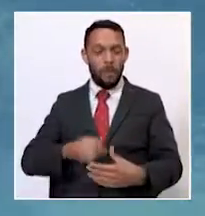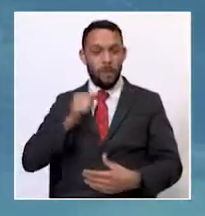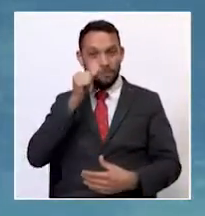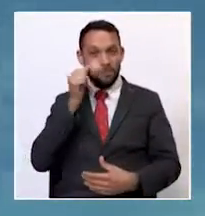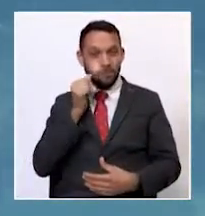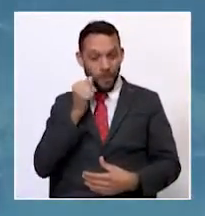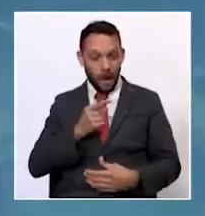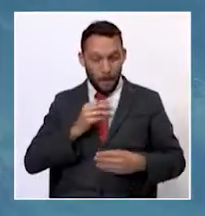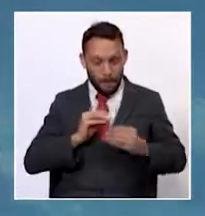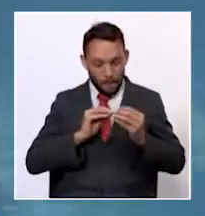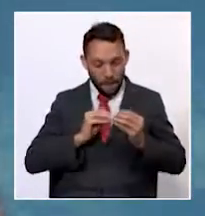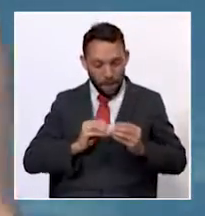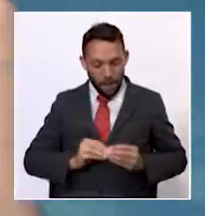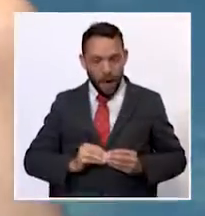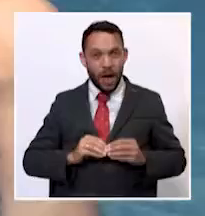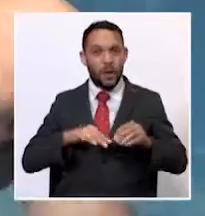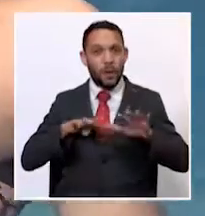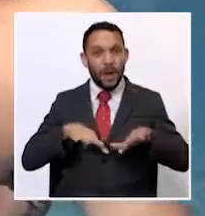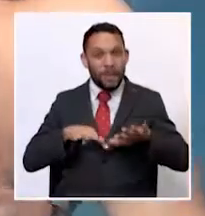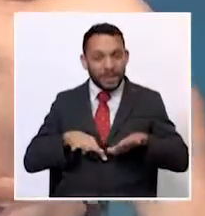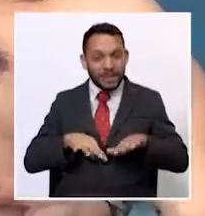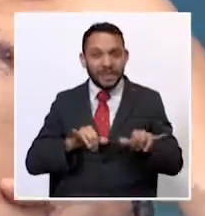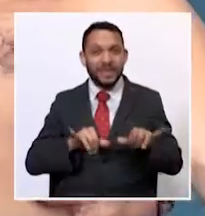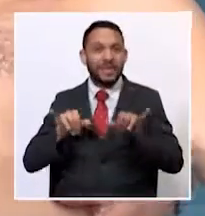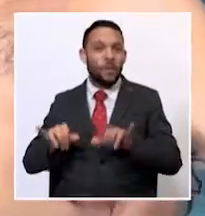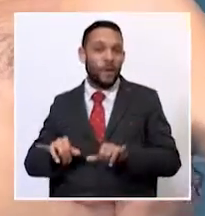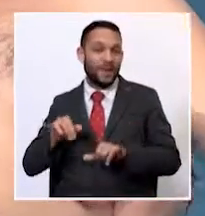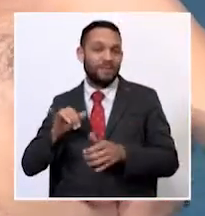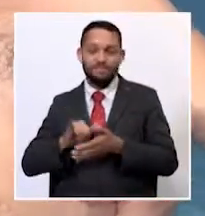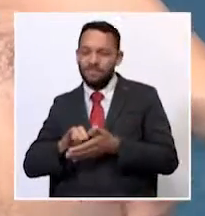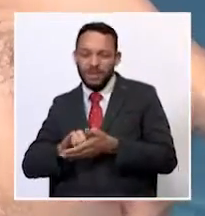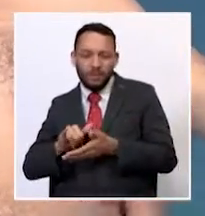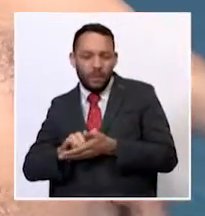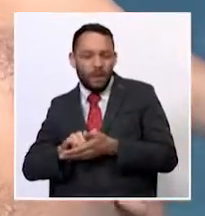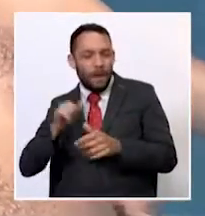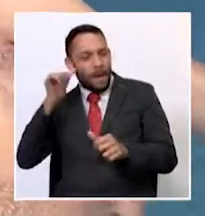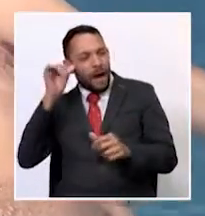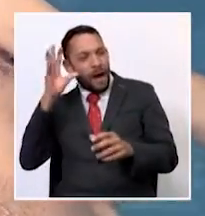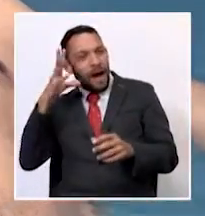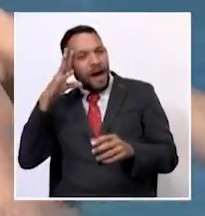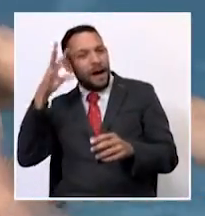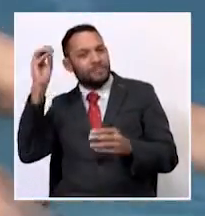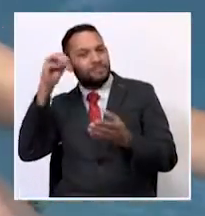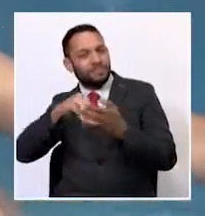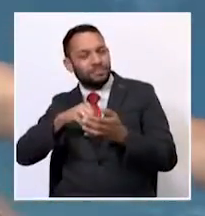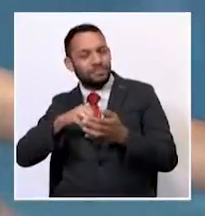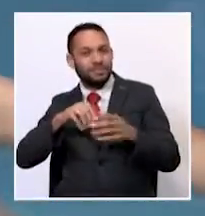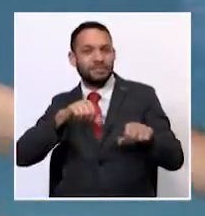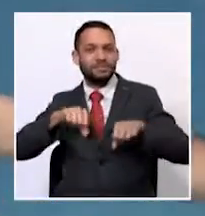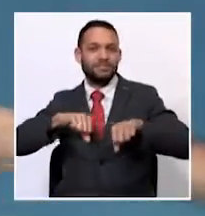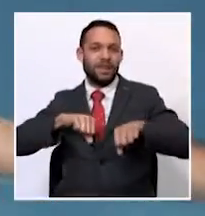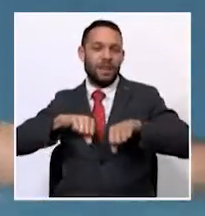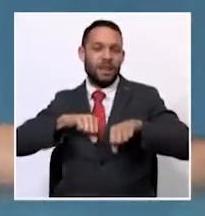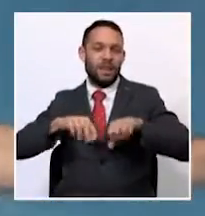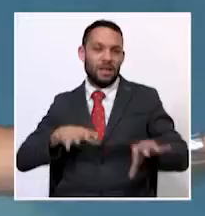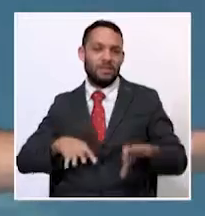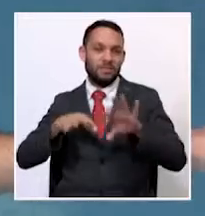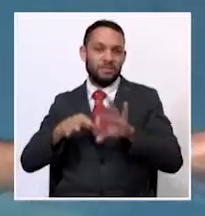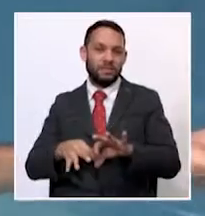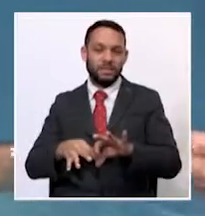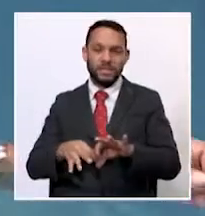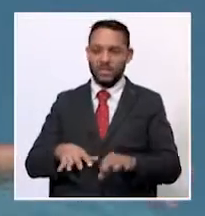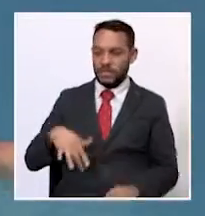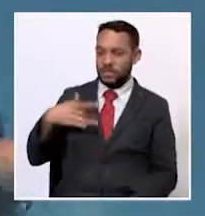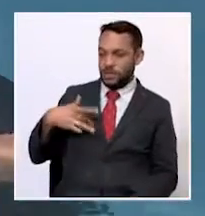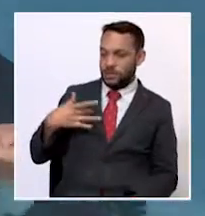vida durante 9 meses. Es volver a esa parte que necesitamos muchas